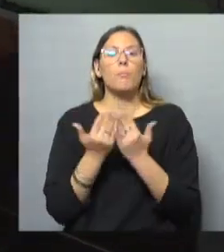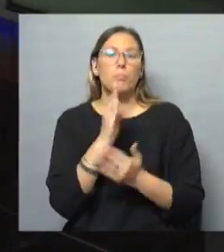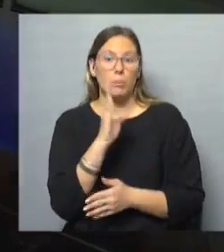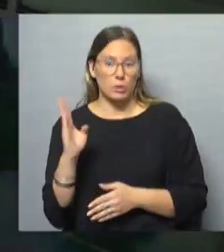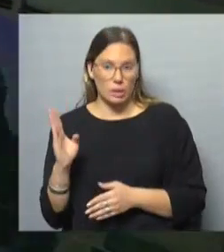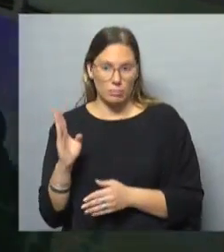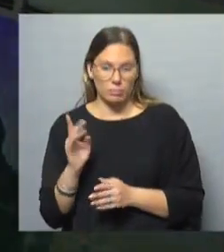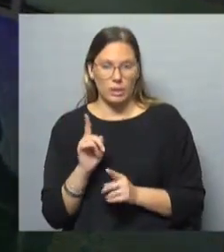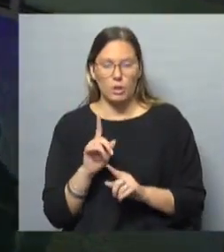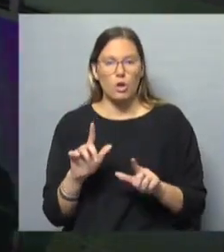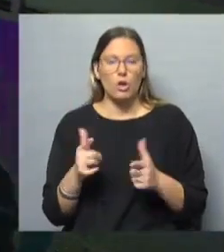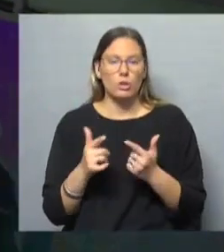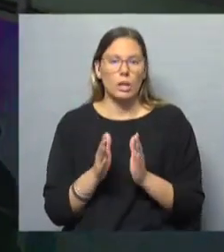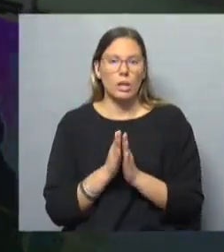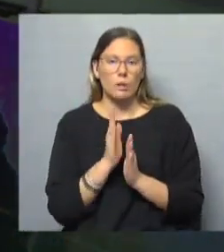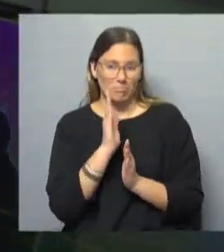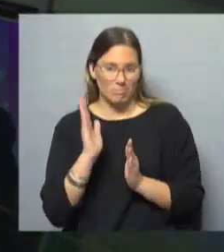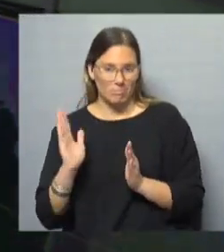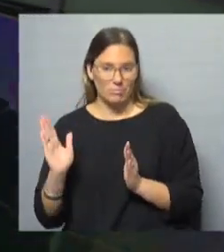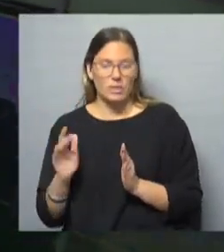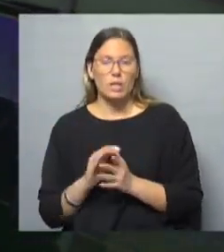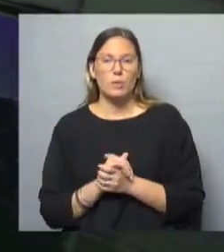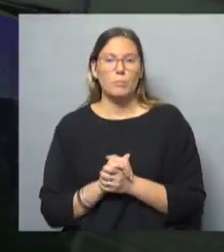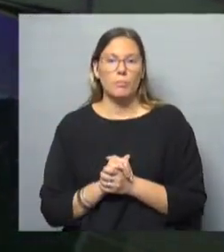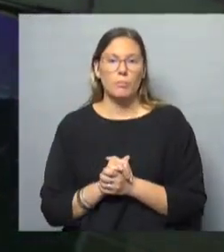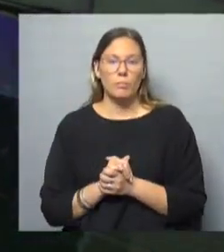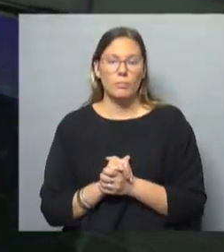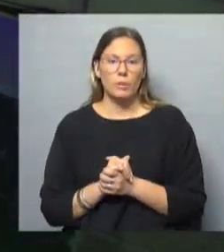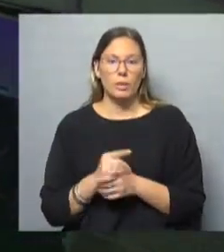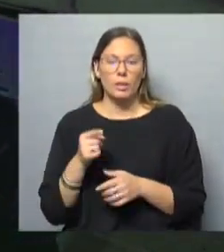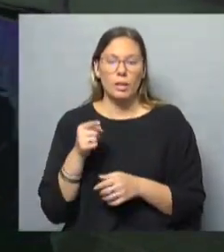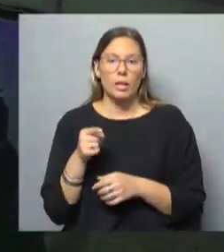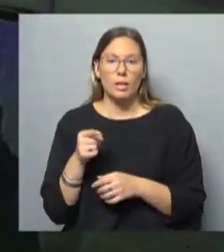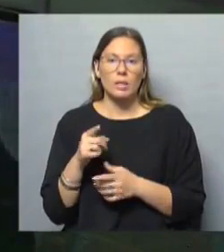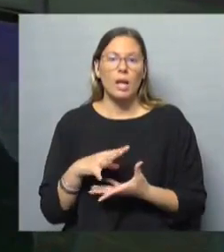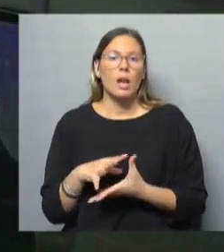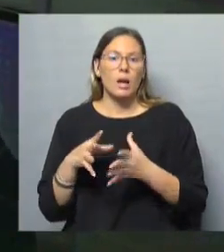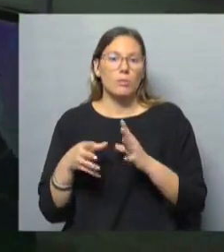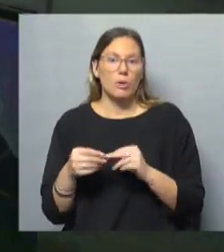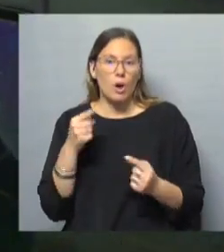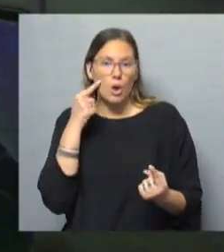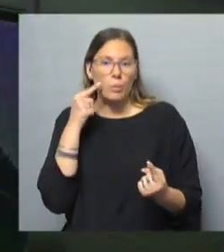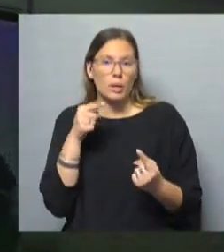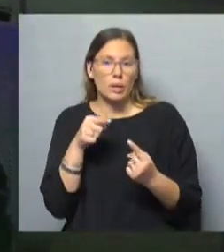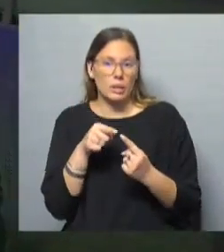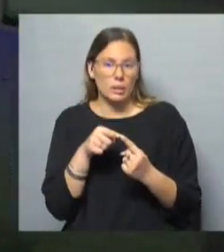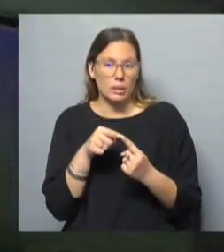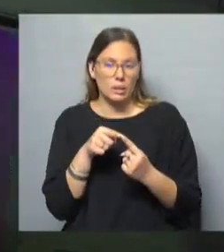tenga biblioteca, sí, eso mismo. Y bueno, esa es la dinámica. El objetivo es